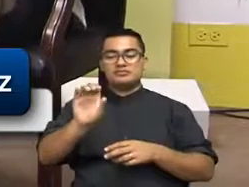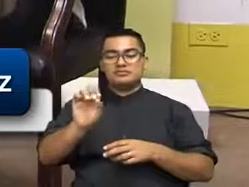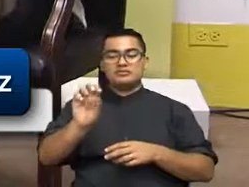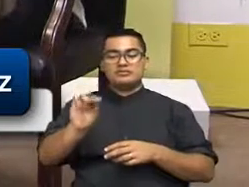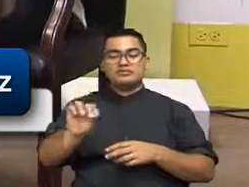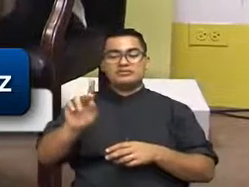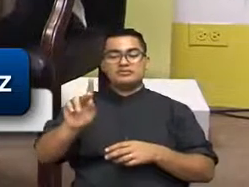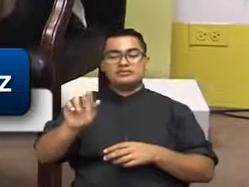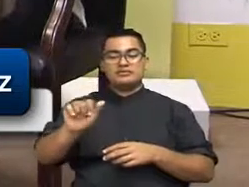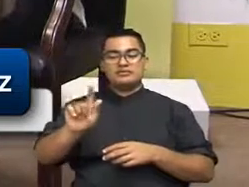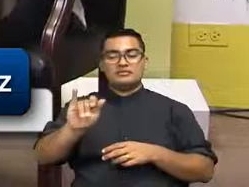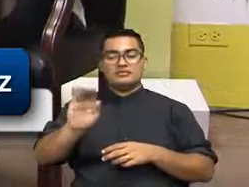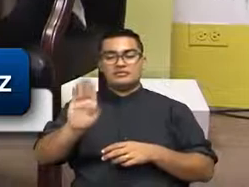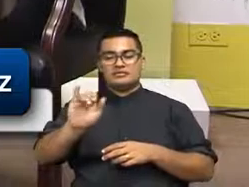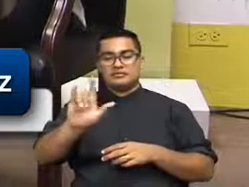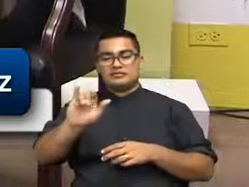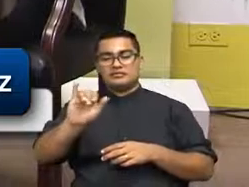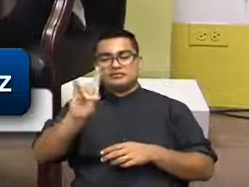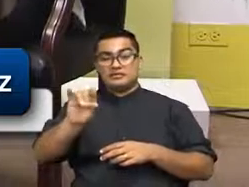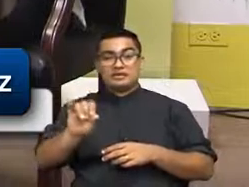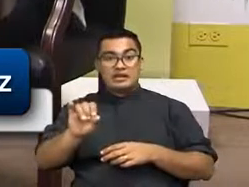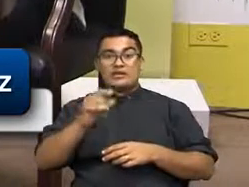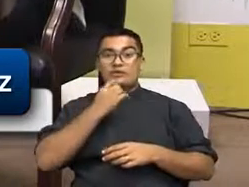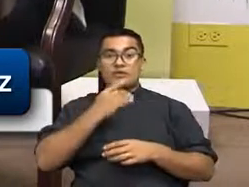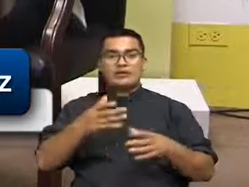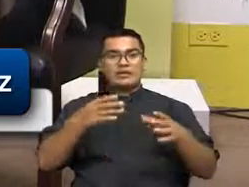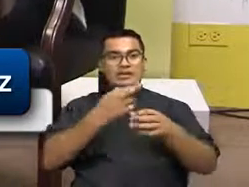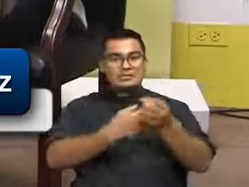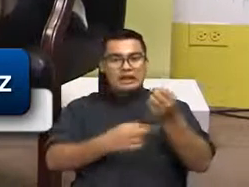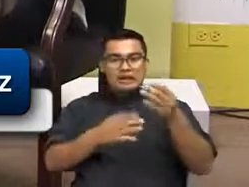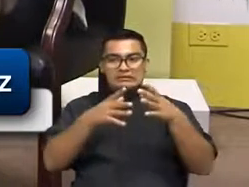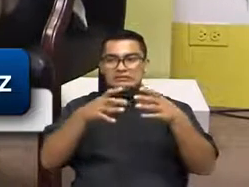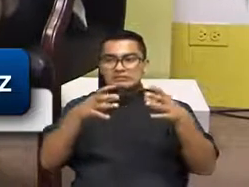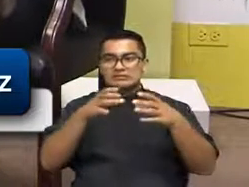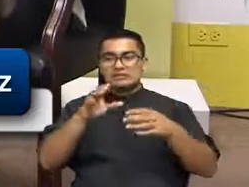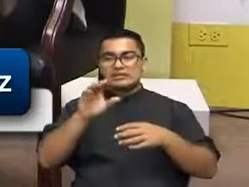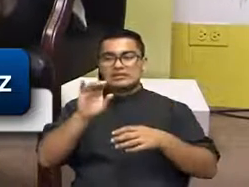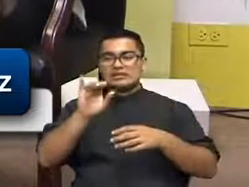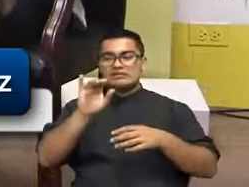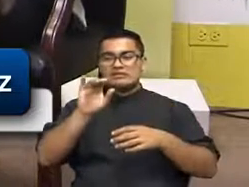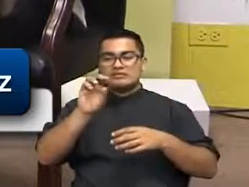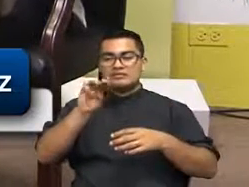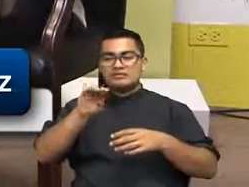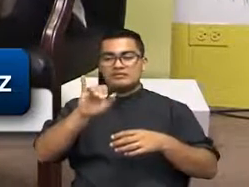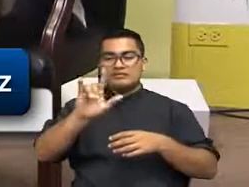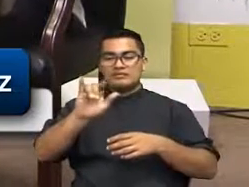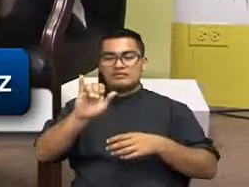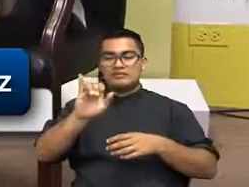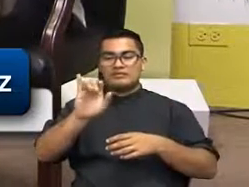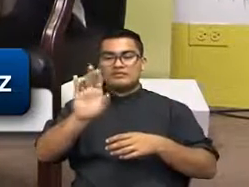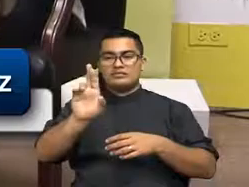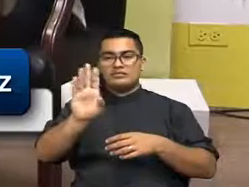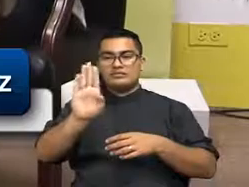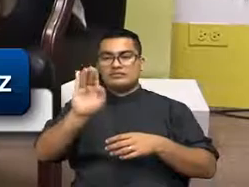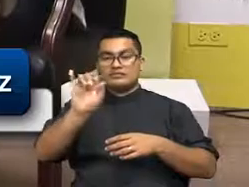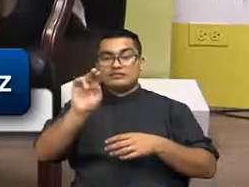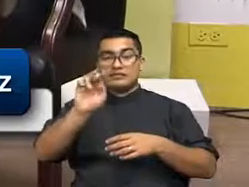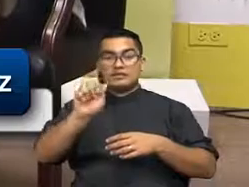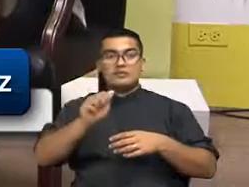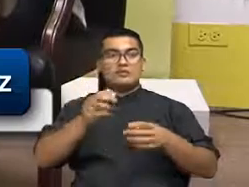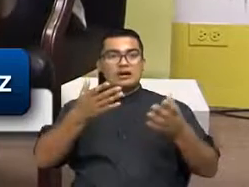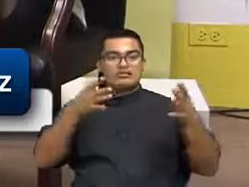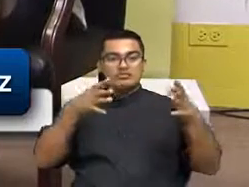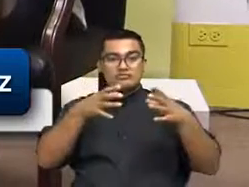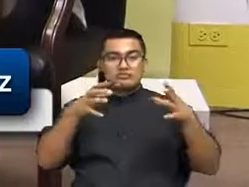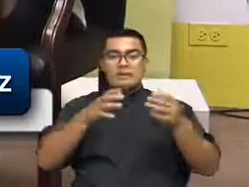de bilirrubina, hemos avanzado mucho en nuestro sistema de salud. Antes nosotros contábamos en los hospitales con muy pocas unidades